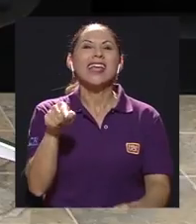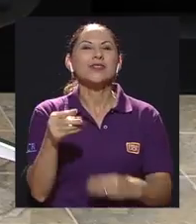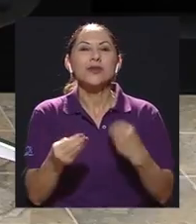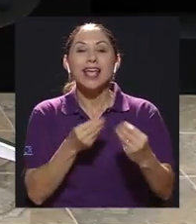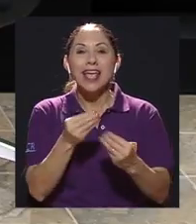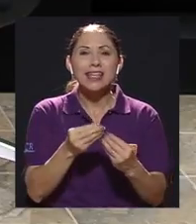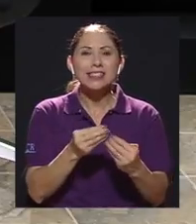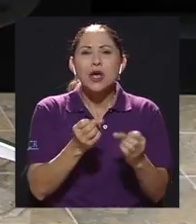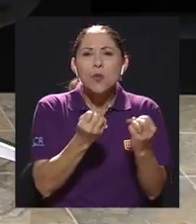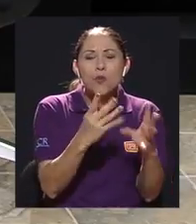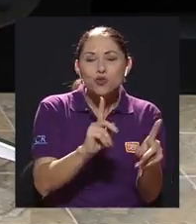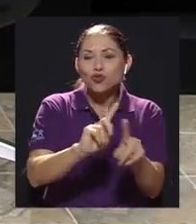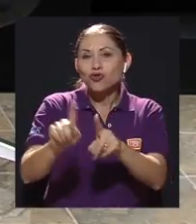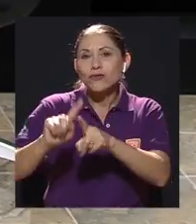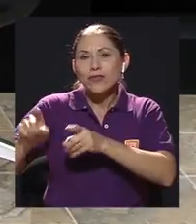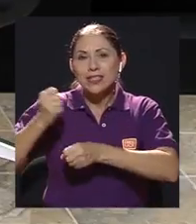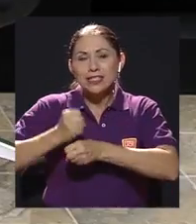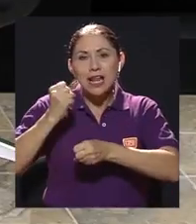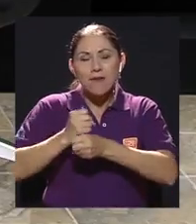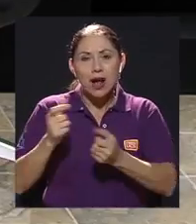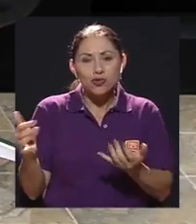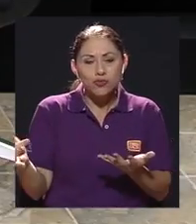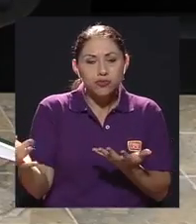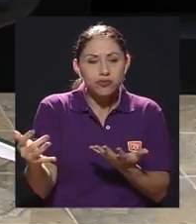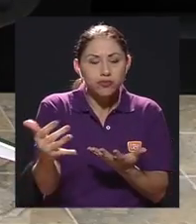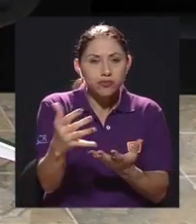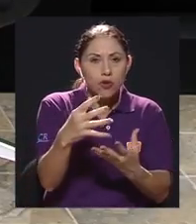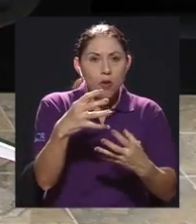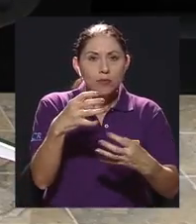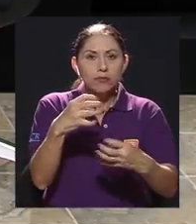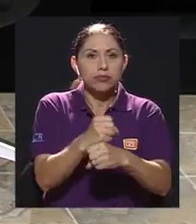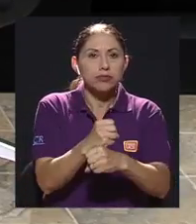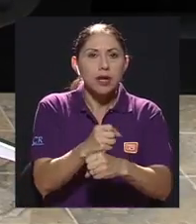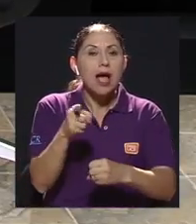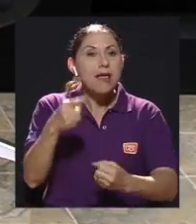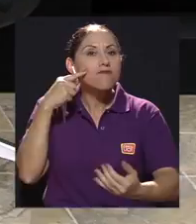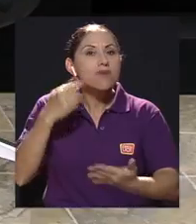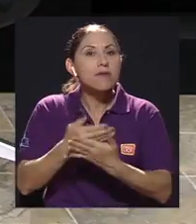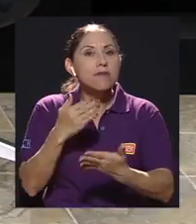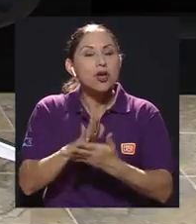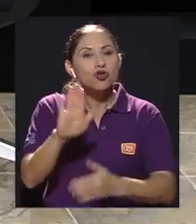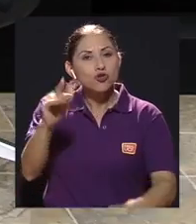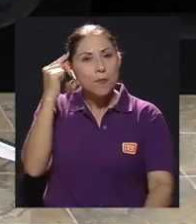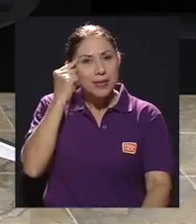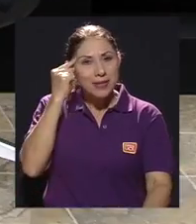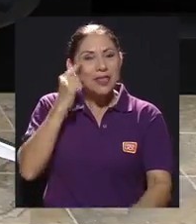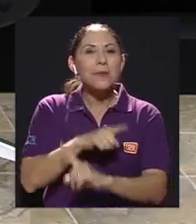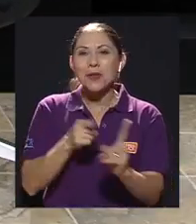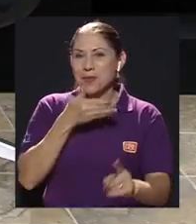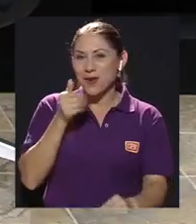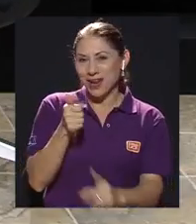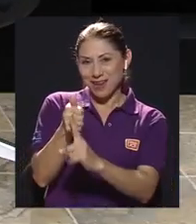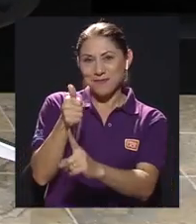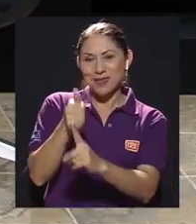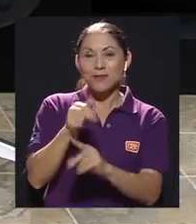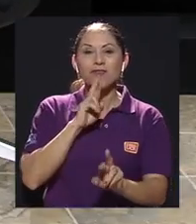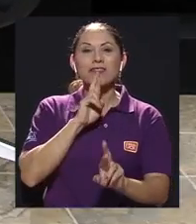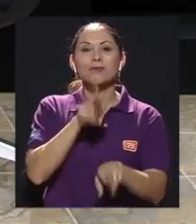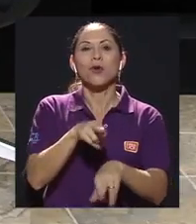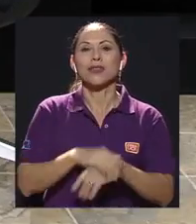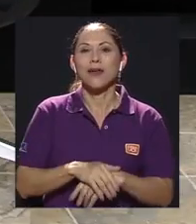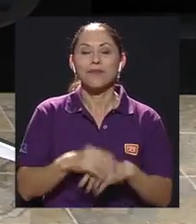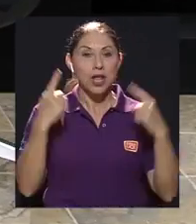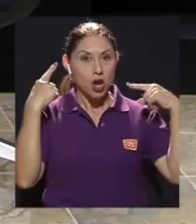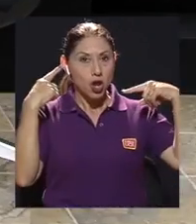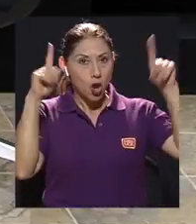recopilación de muchos trabajos en donde se refleja su pensamiento, pero que sea él el que nos responda cuáles son los